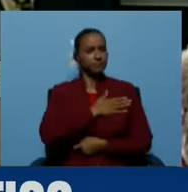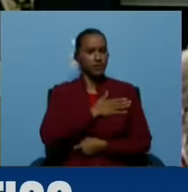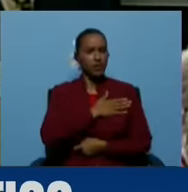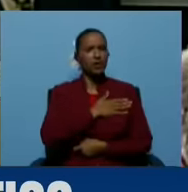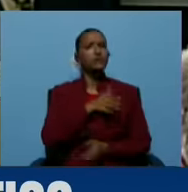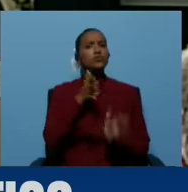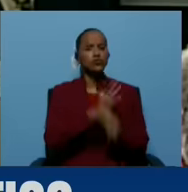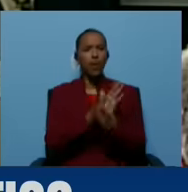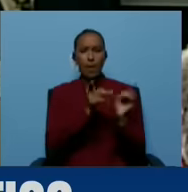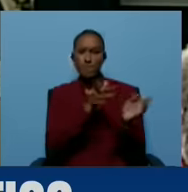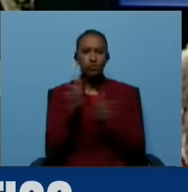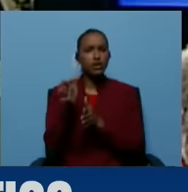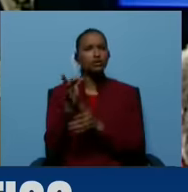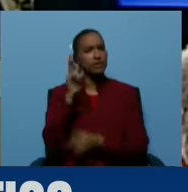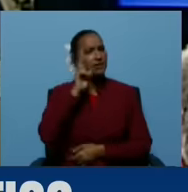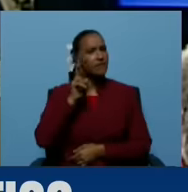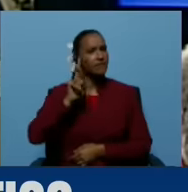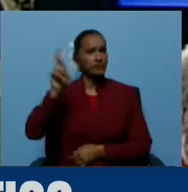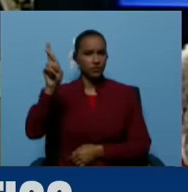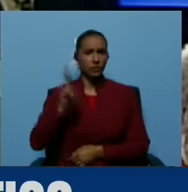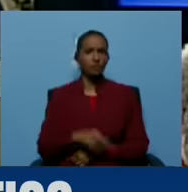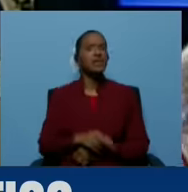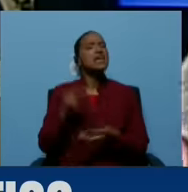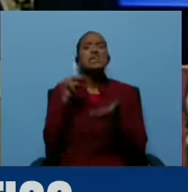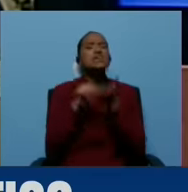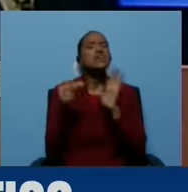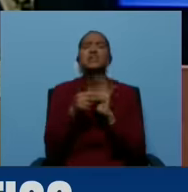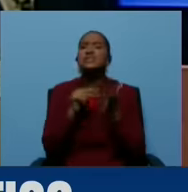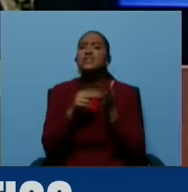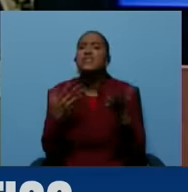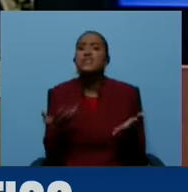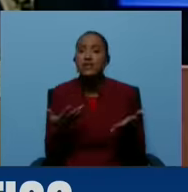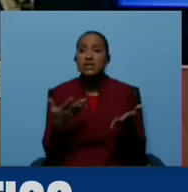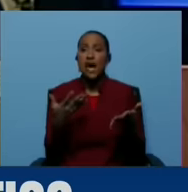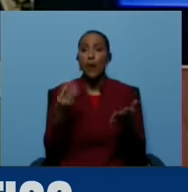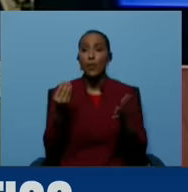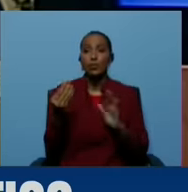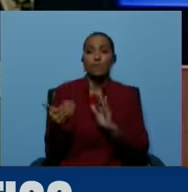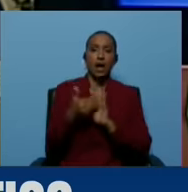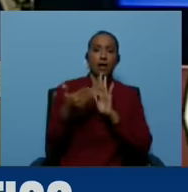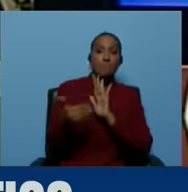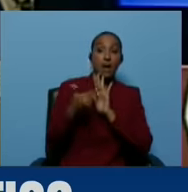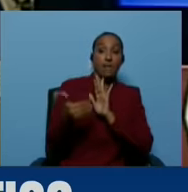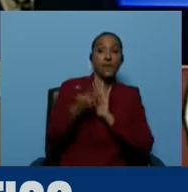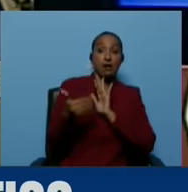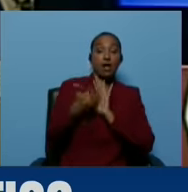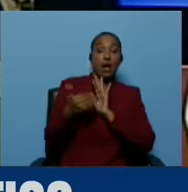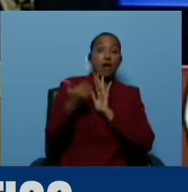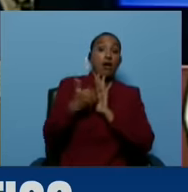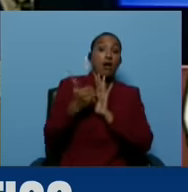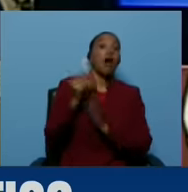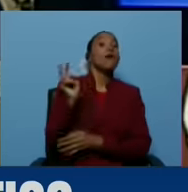reflexión de lo que ha significado esta agresión multiforme contra Venezuela.